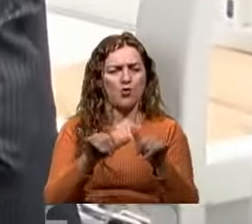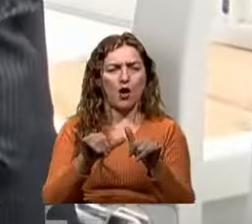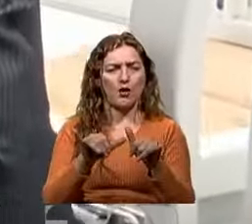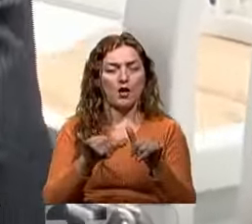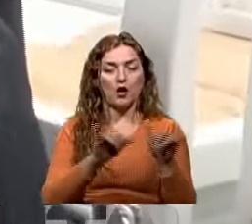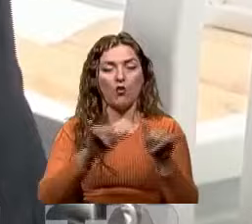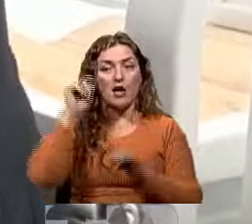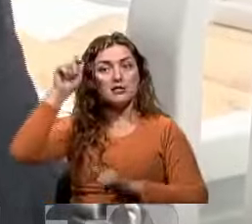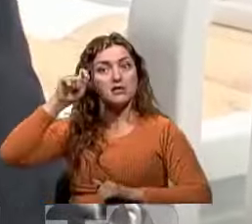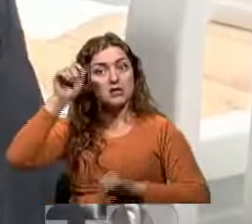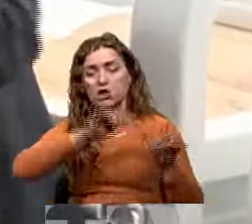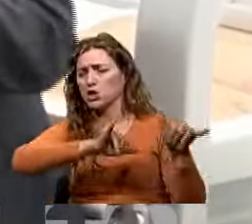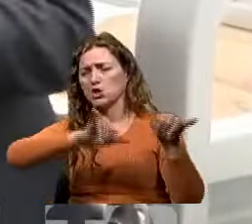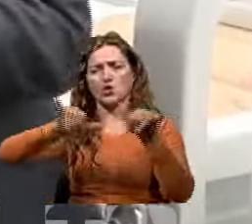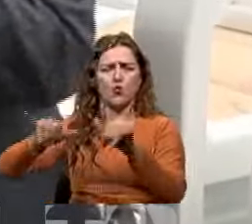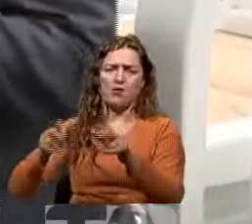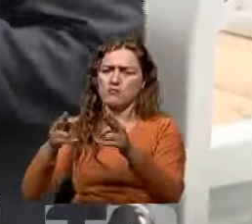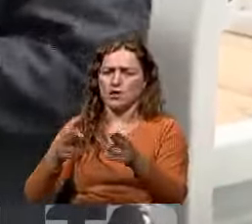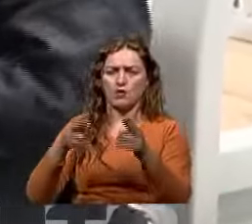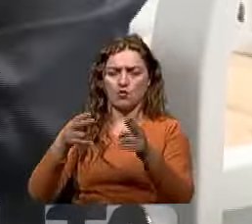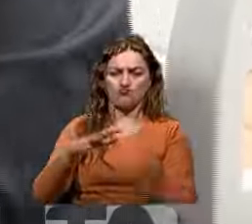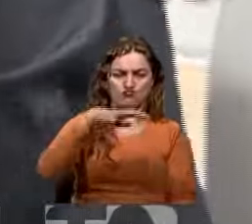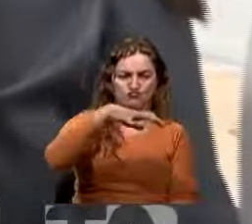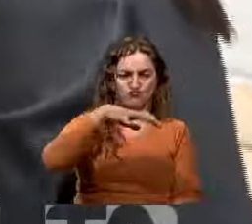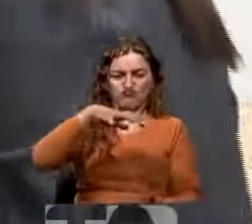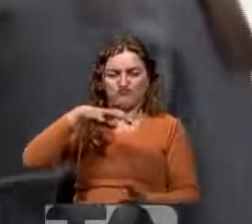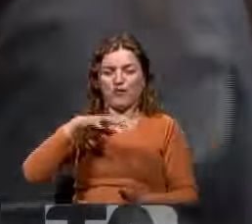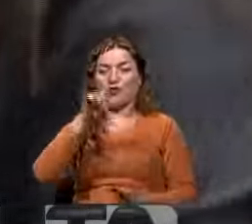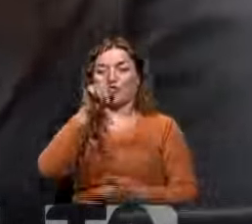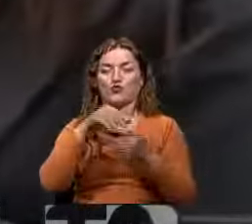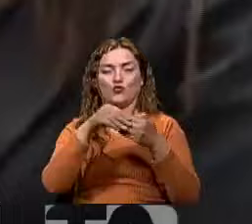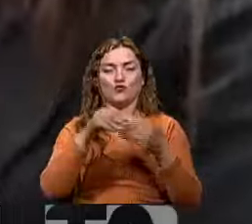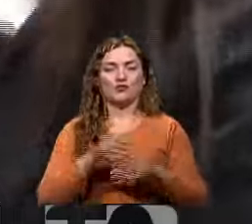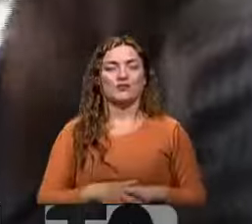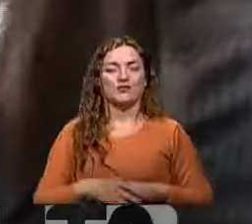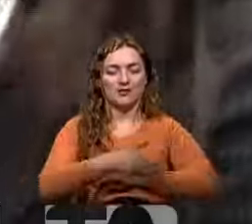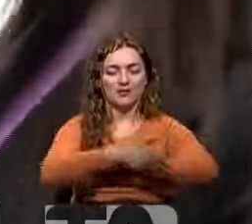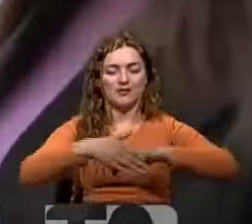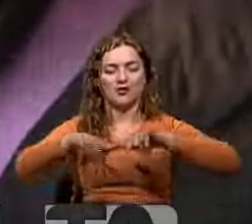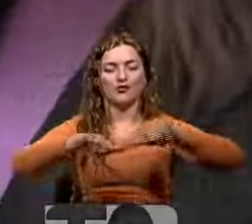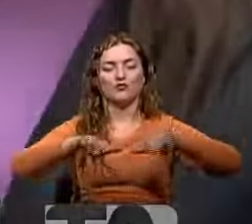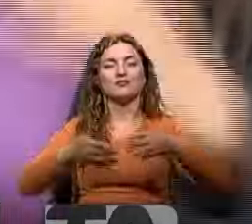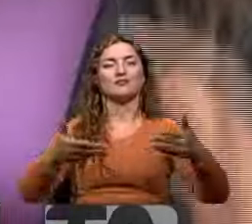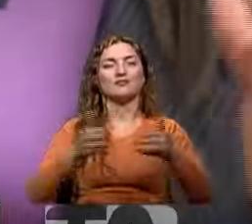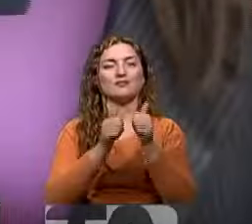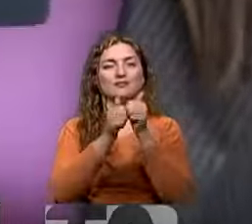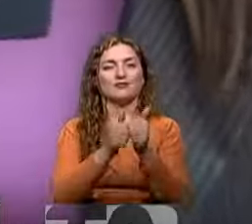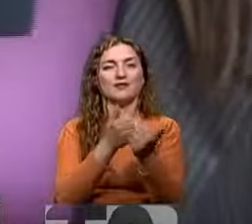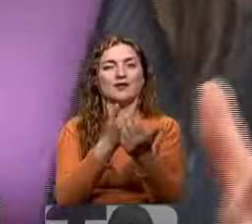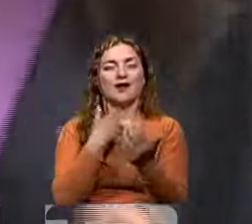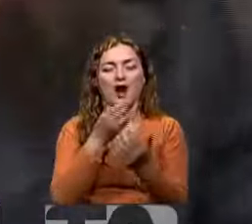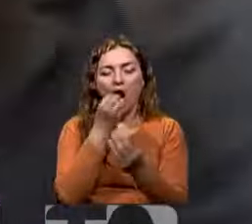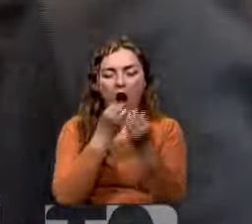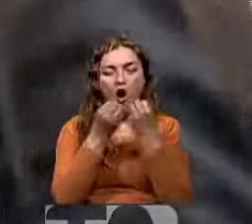en el cine. Así que todos a hacer el gasto, no se olviden, por favor, dónde estamos ubicados para que vengan a acompañarlo y a probar